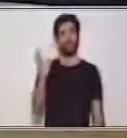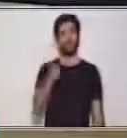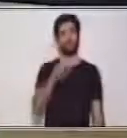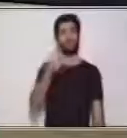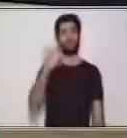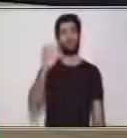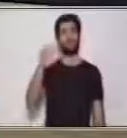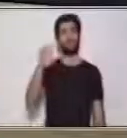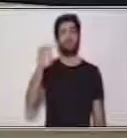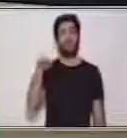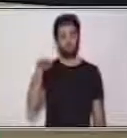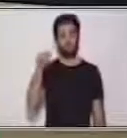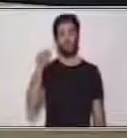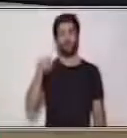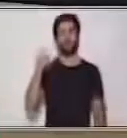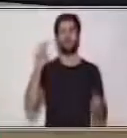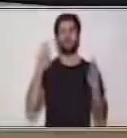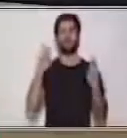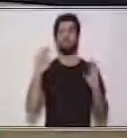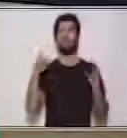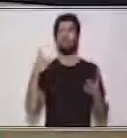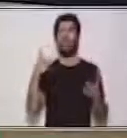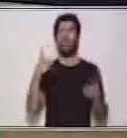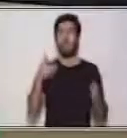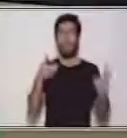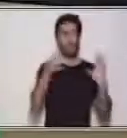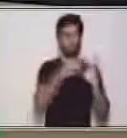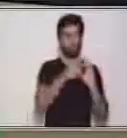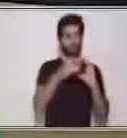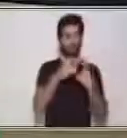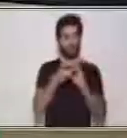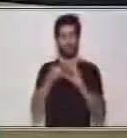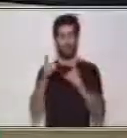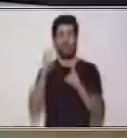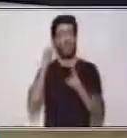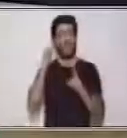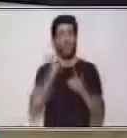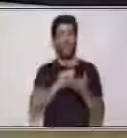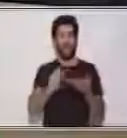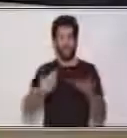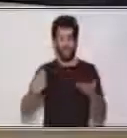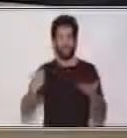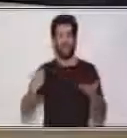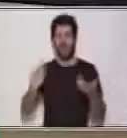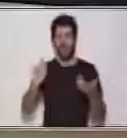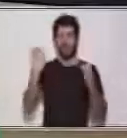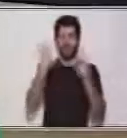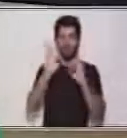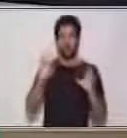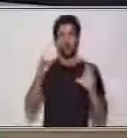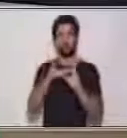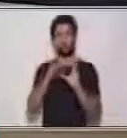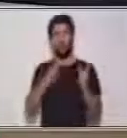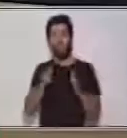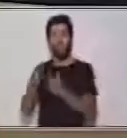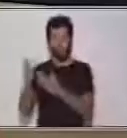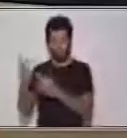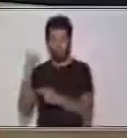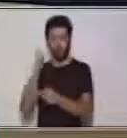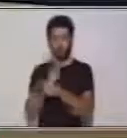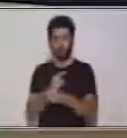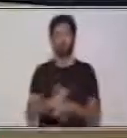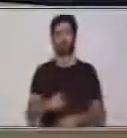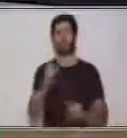de concordancia gramatical del área de comunicación y el lenguaje en el grado de segundo básico. Si en casa hay